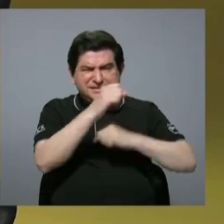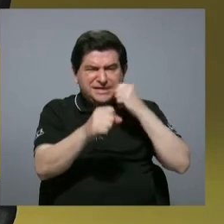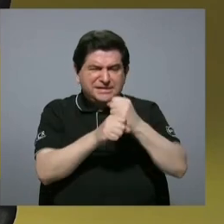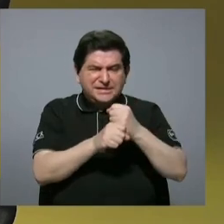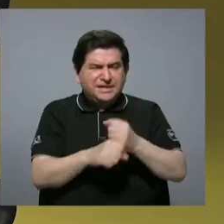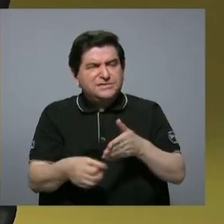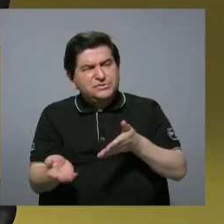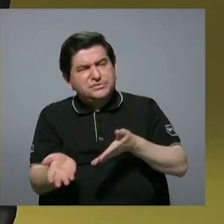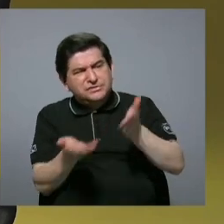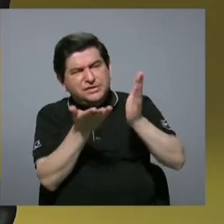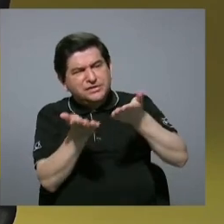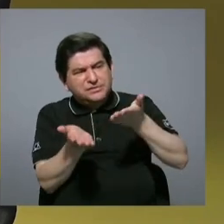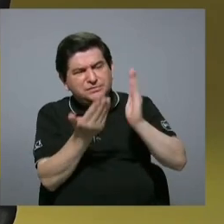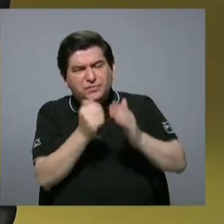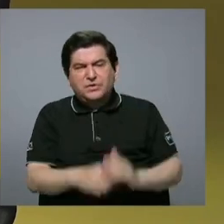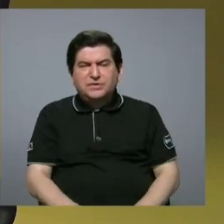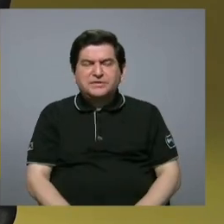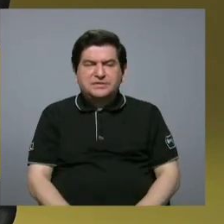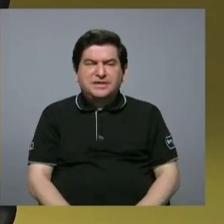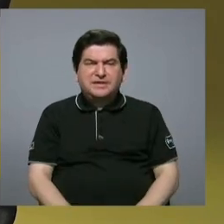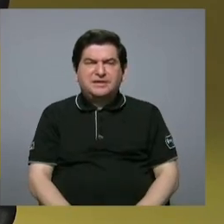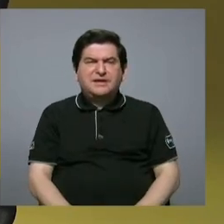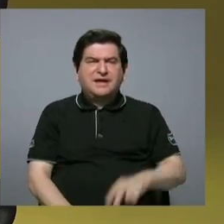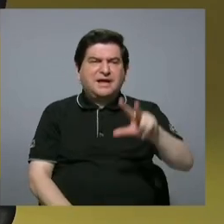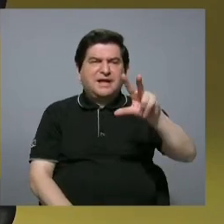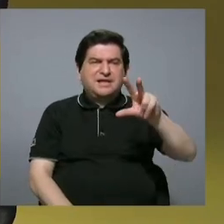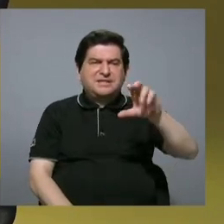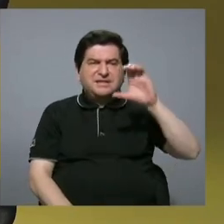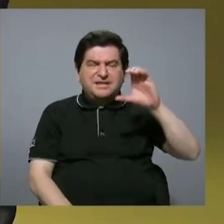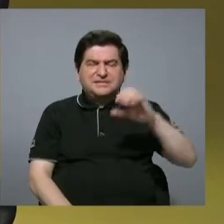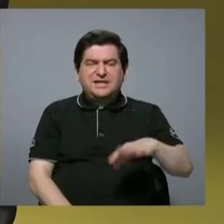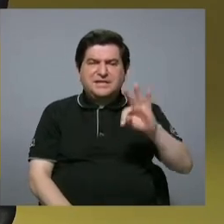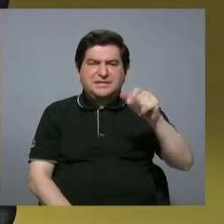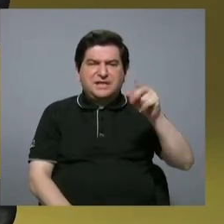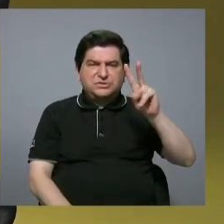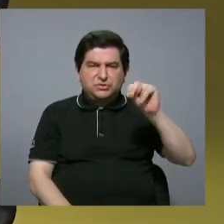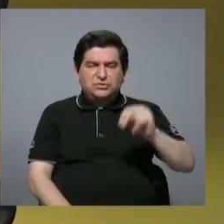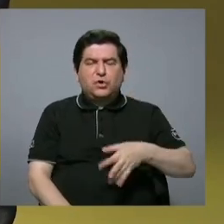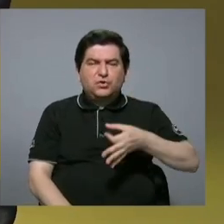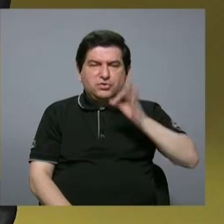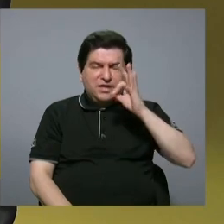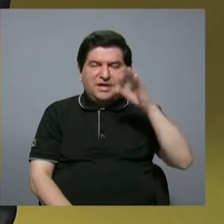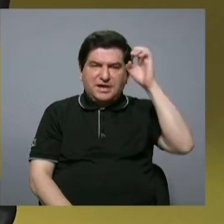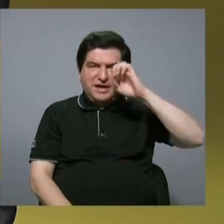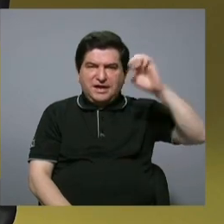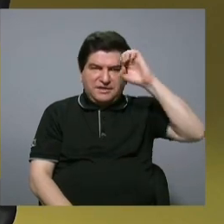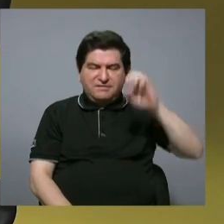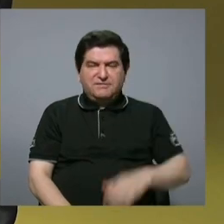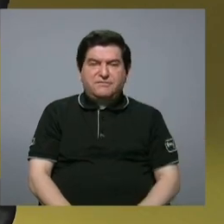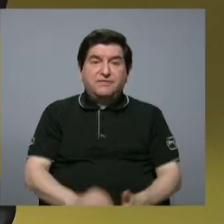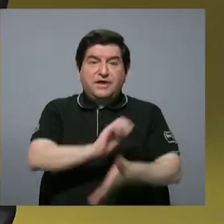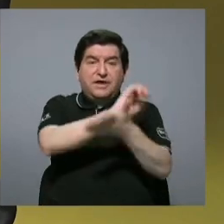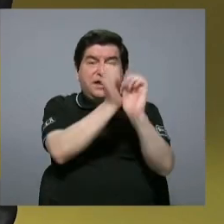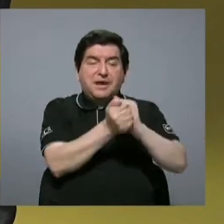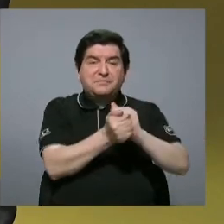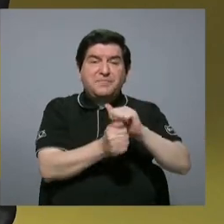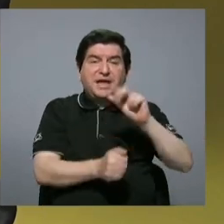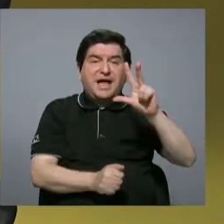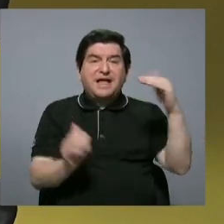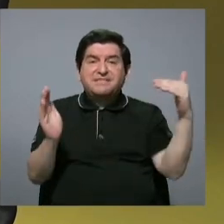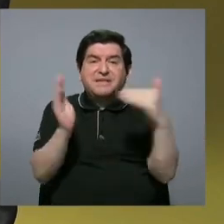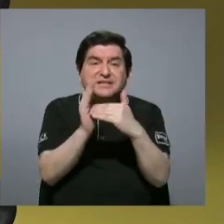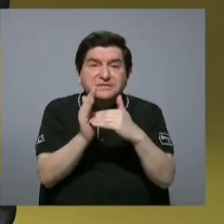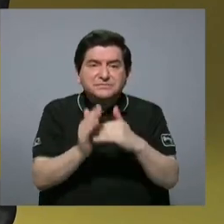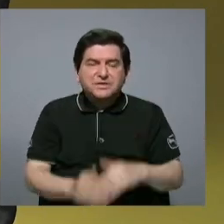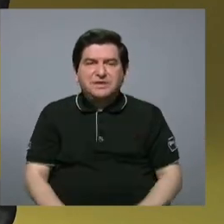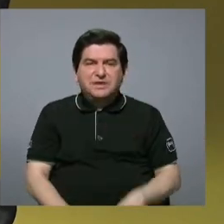exportar 300 toneladas de café a Europa, sobre todo, a 3.000 en 6 años.